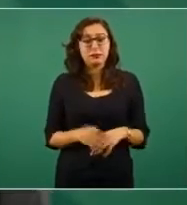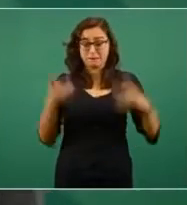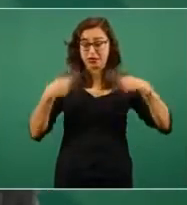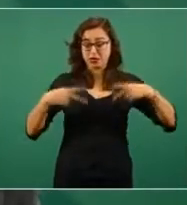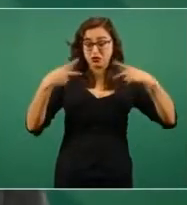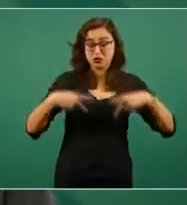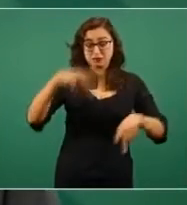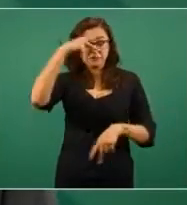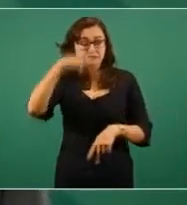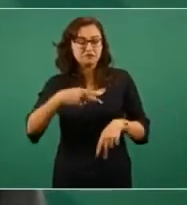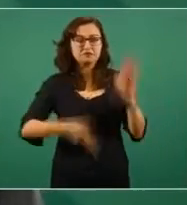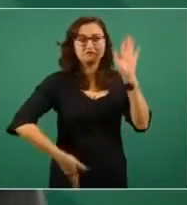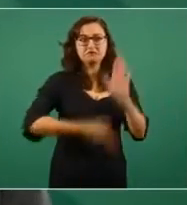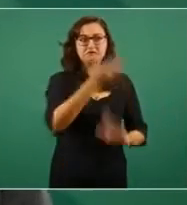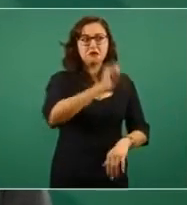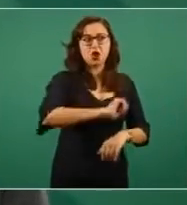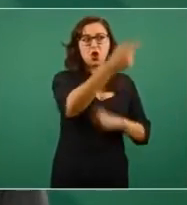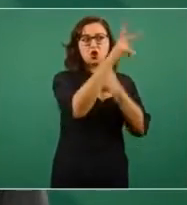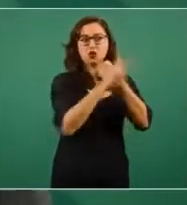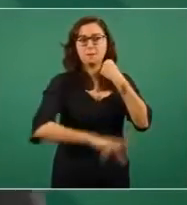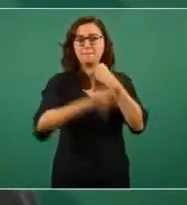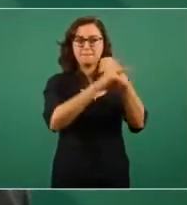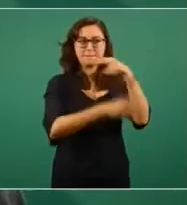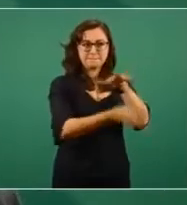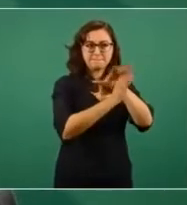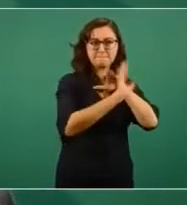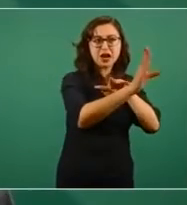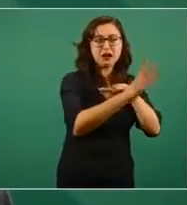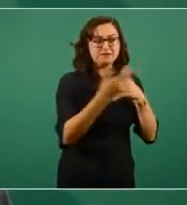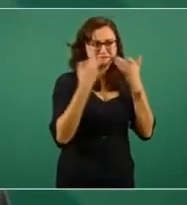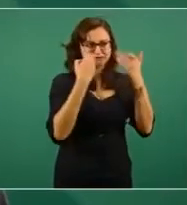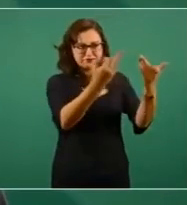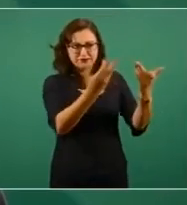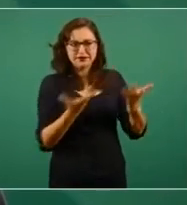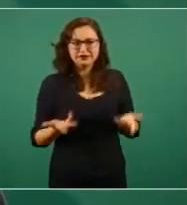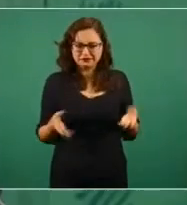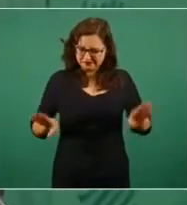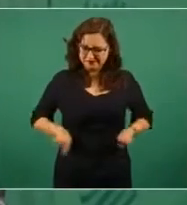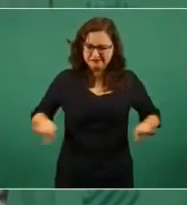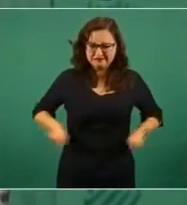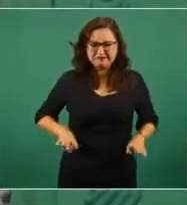porque también estos tecnócratas conservadores